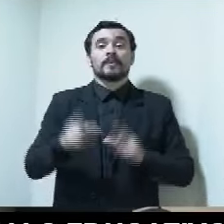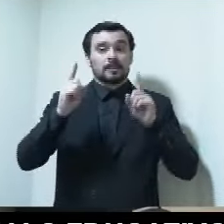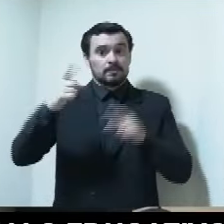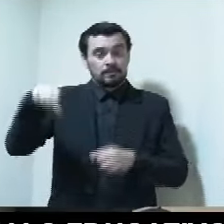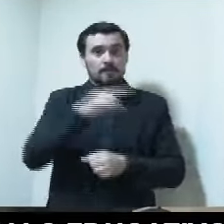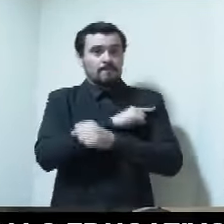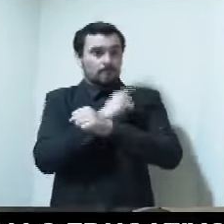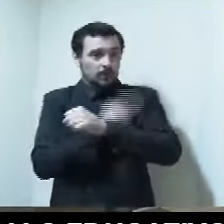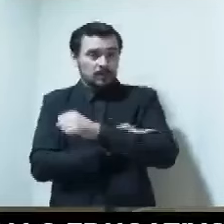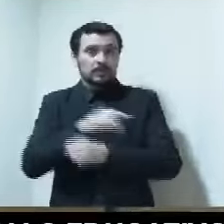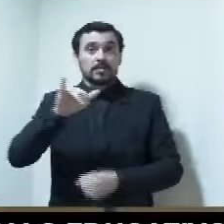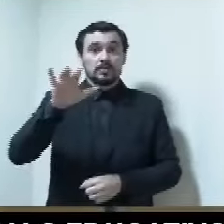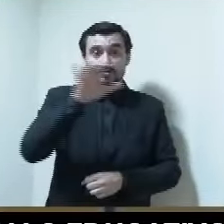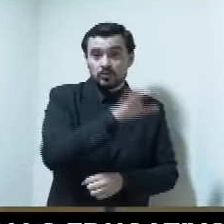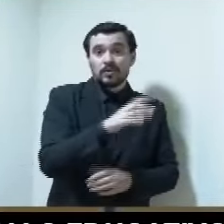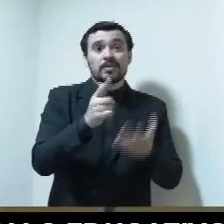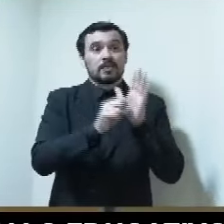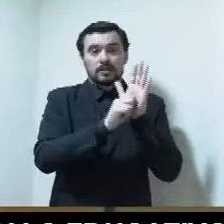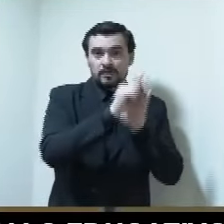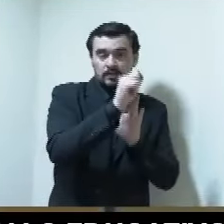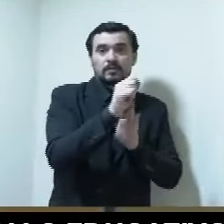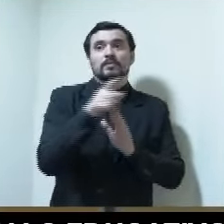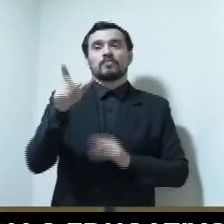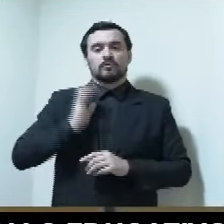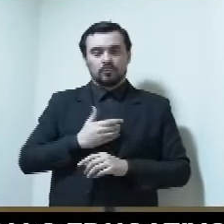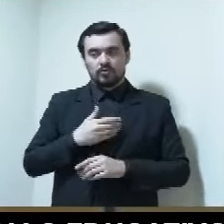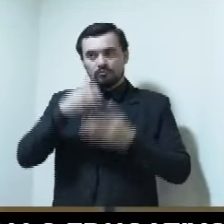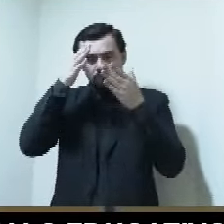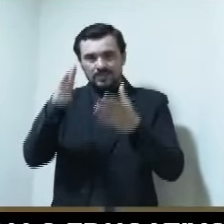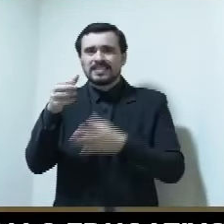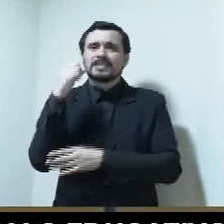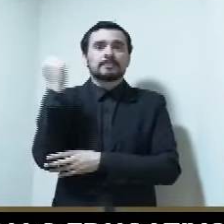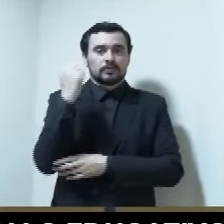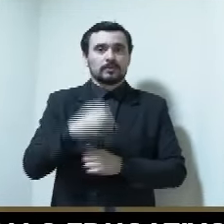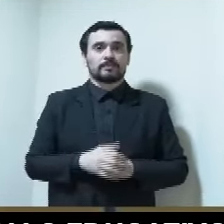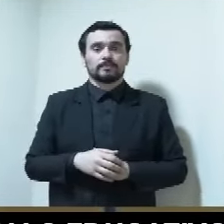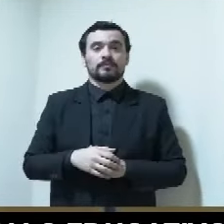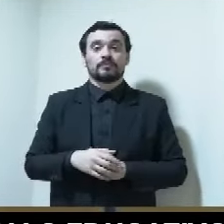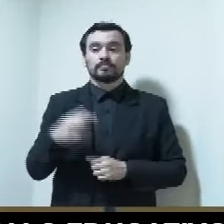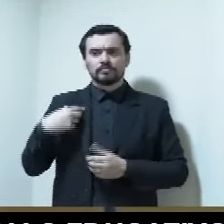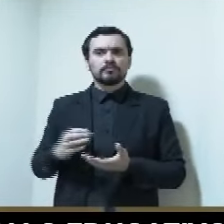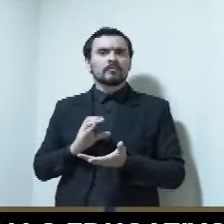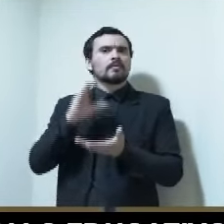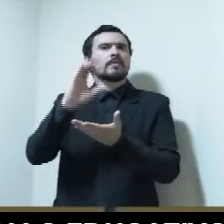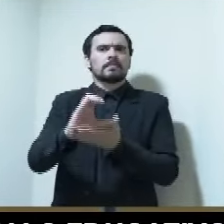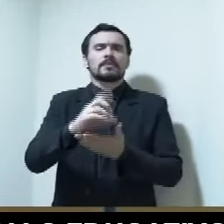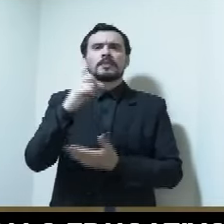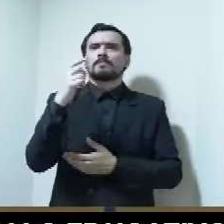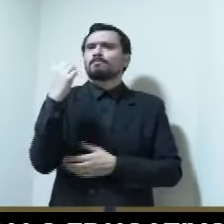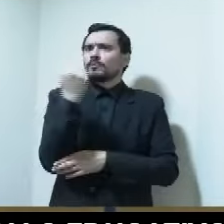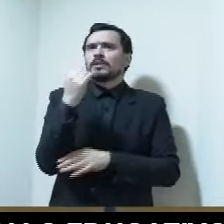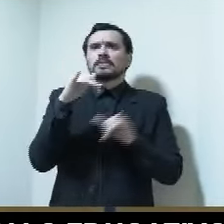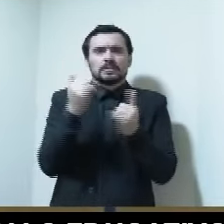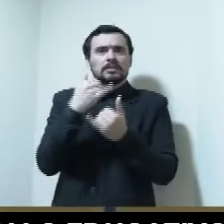fortalecimiento institucional y la digitalización es otro pilar fundamental. Con una inversión muy importante, hemos